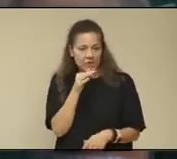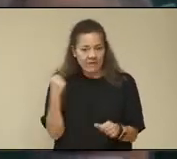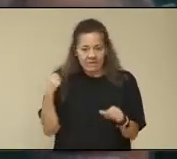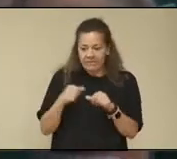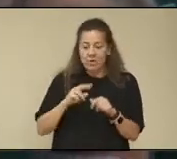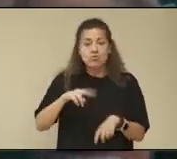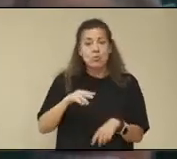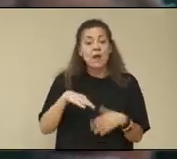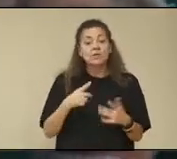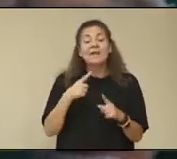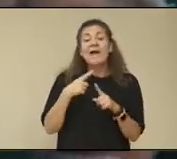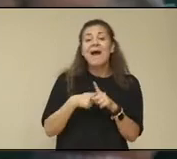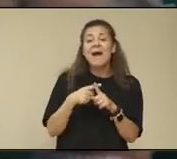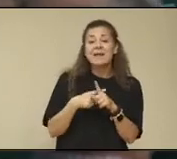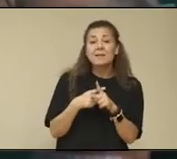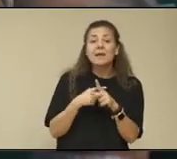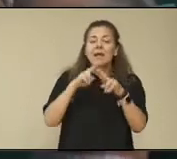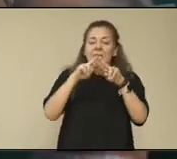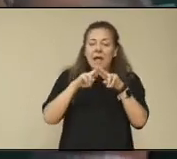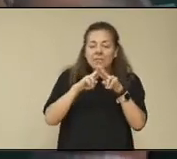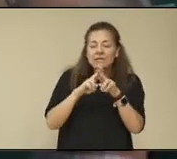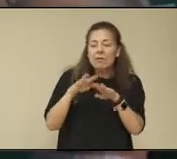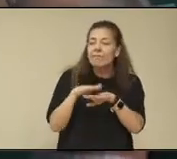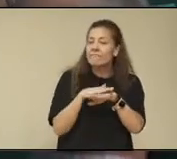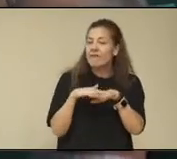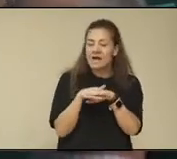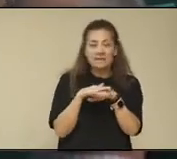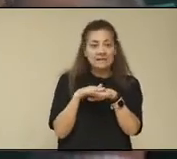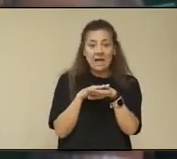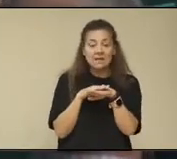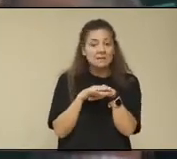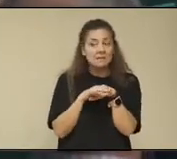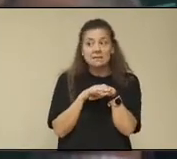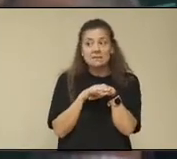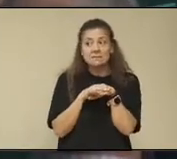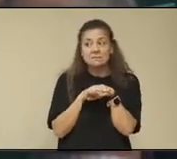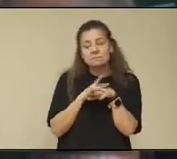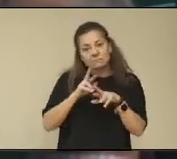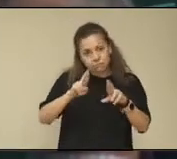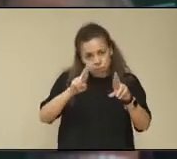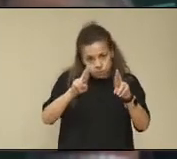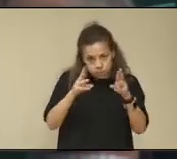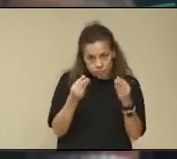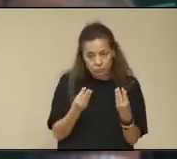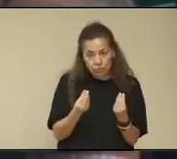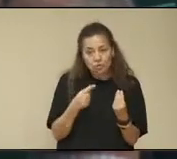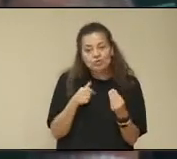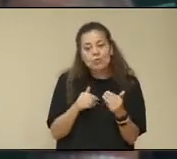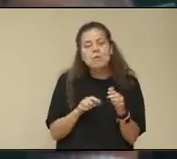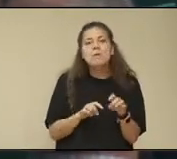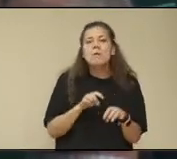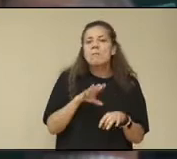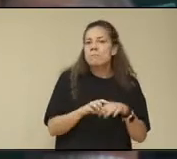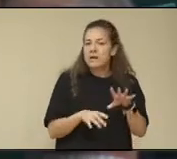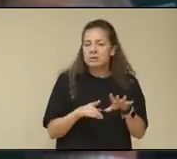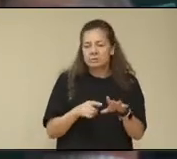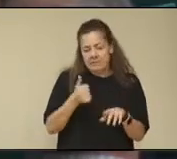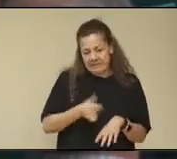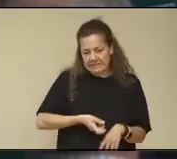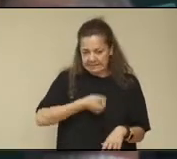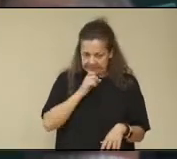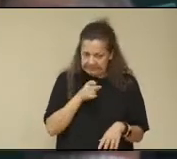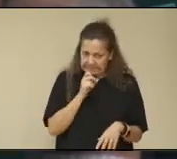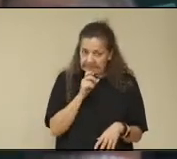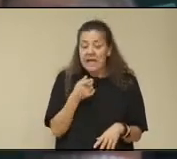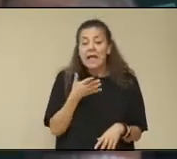lo tanto, a nivel investigación básica estamos súper esperanzados, pero son pasos mucho más largos. Lo que queremos es